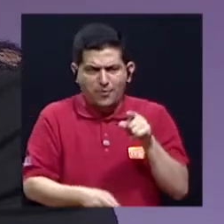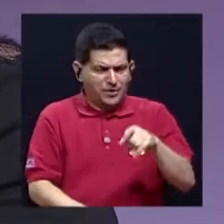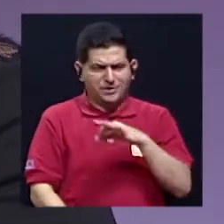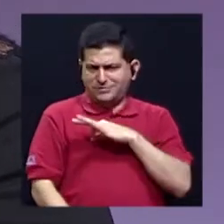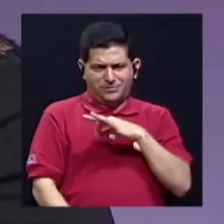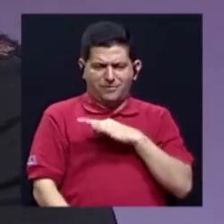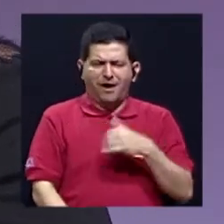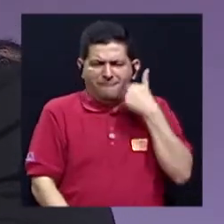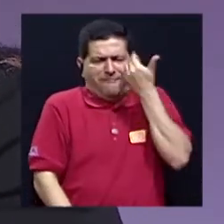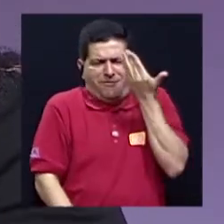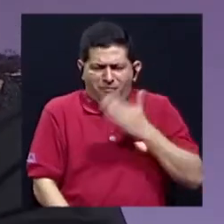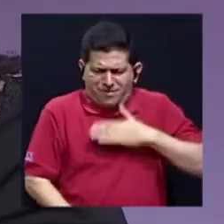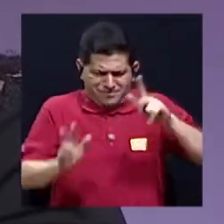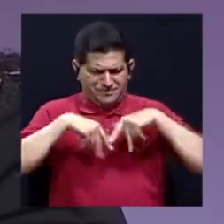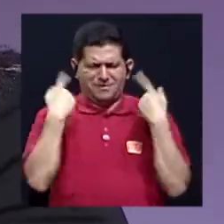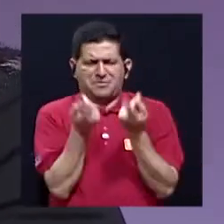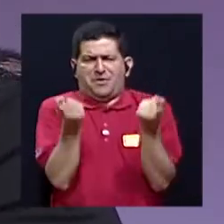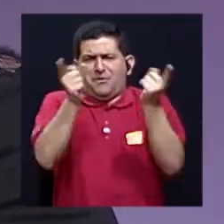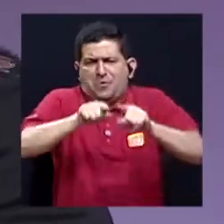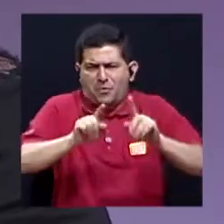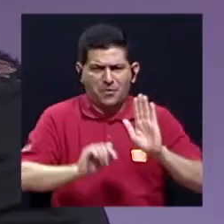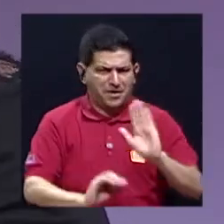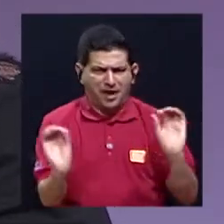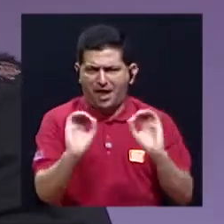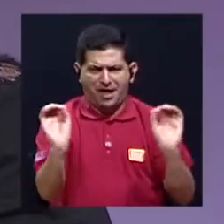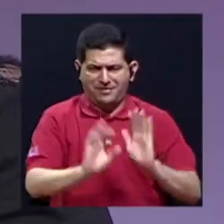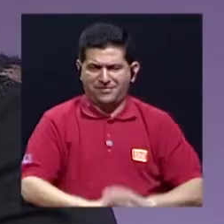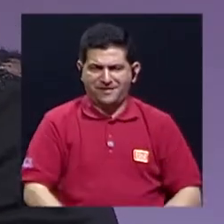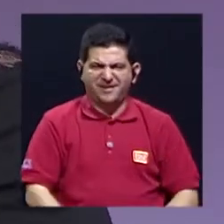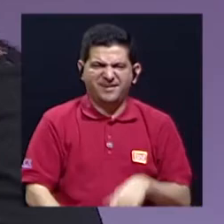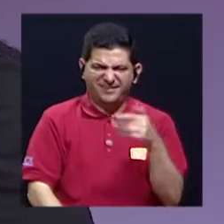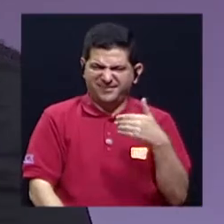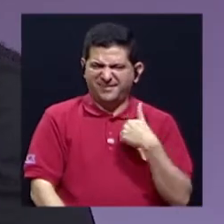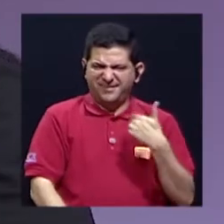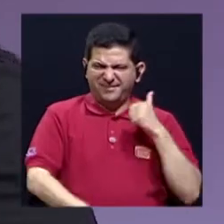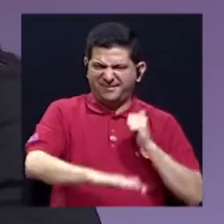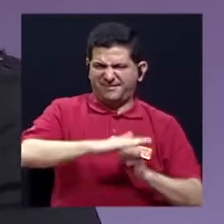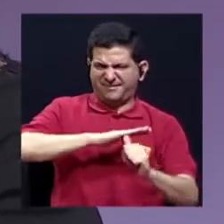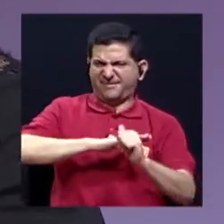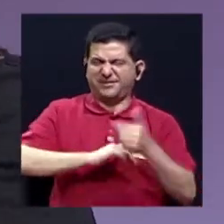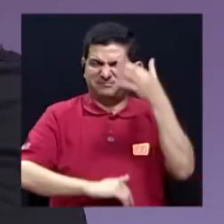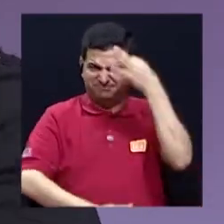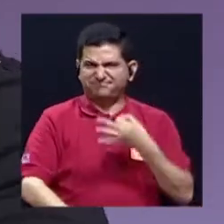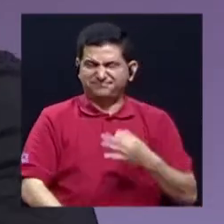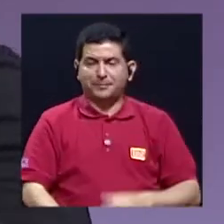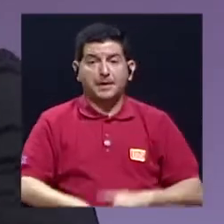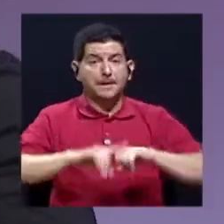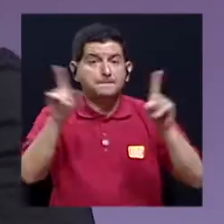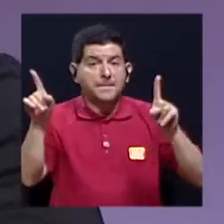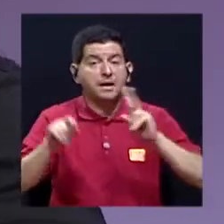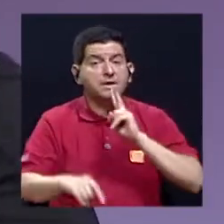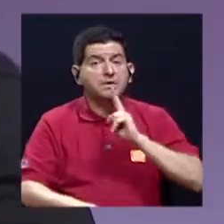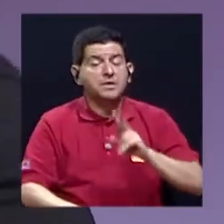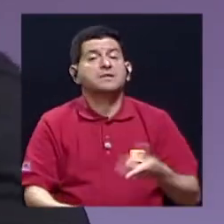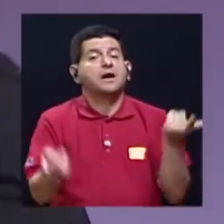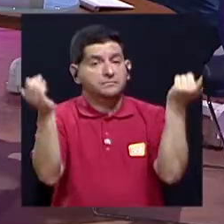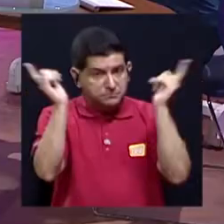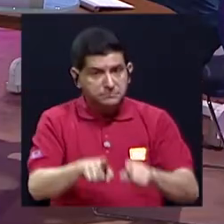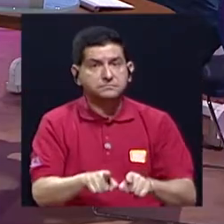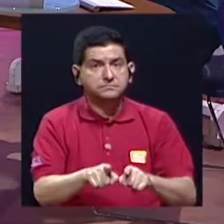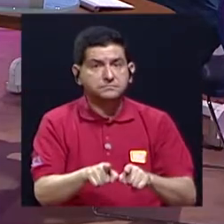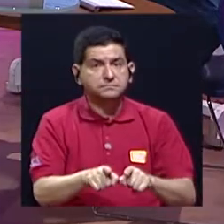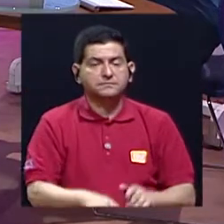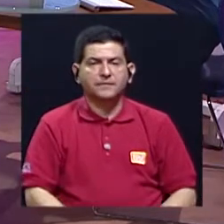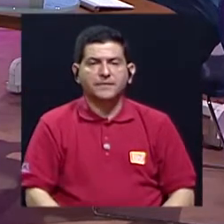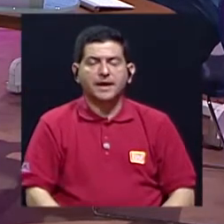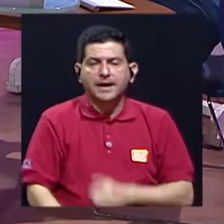¿verdad? Qué vergüenza, mi partido eso no pasa. Entonces creo que se tiene ahí como escondidito, cuando en realidad es algo real, ¿verdad? ¿Y cómo serían